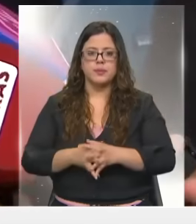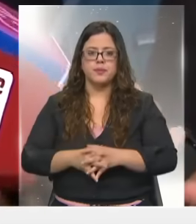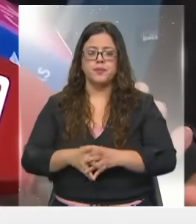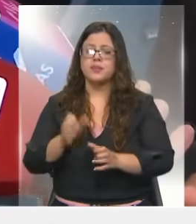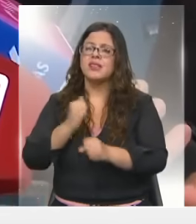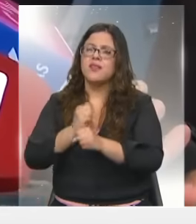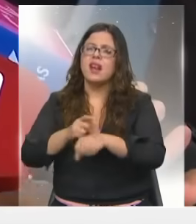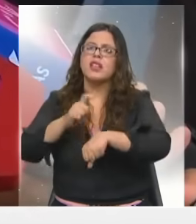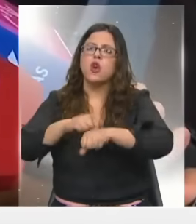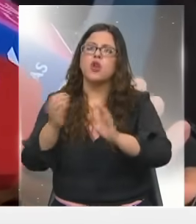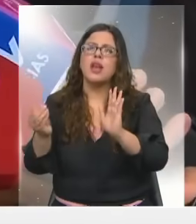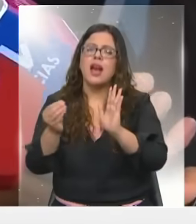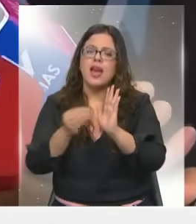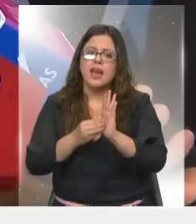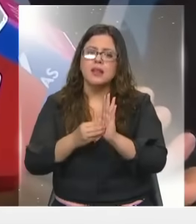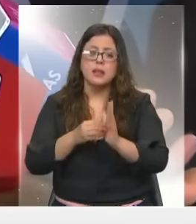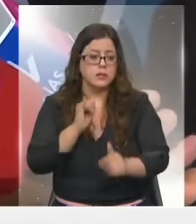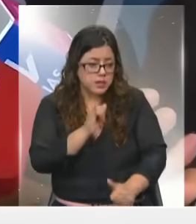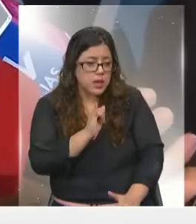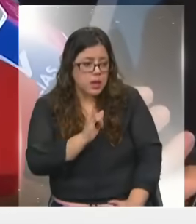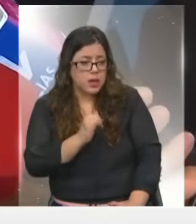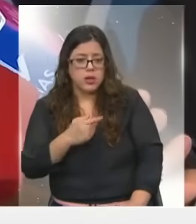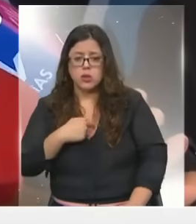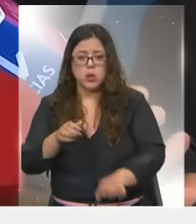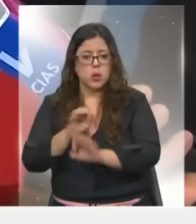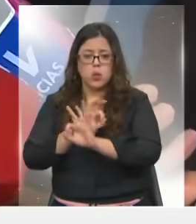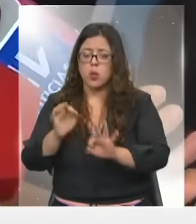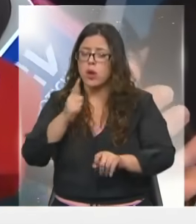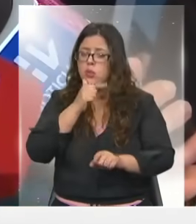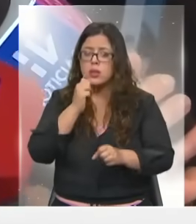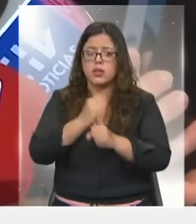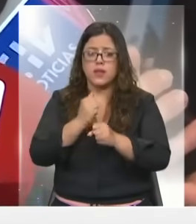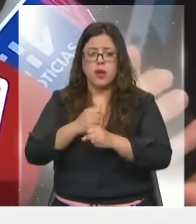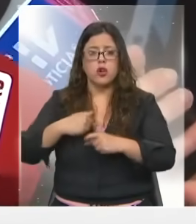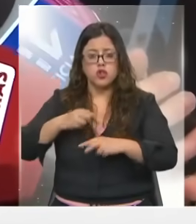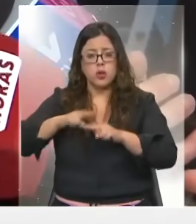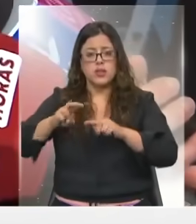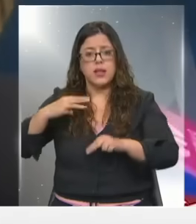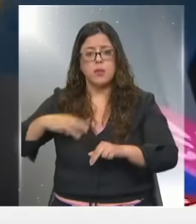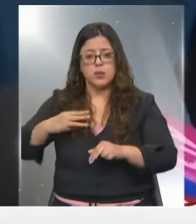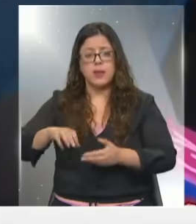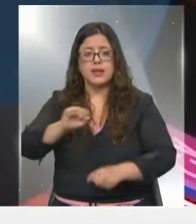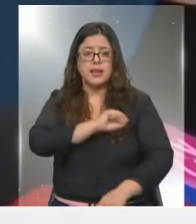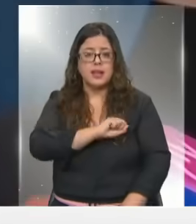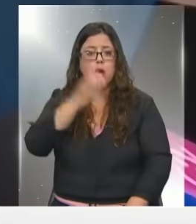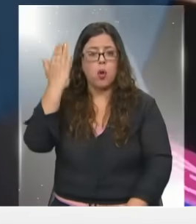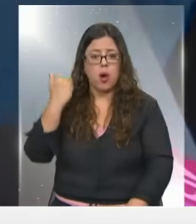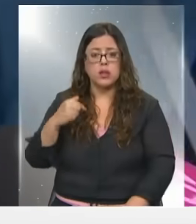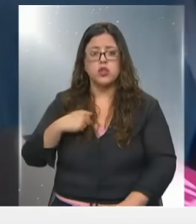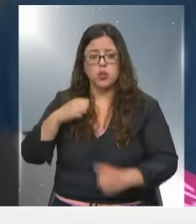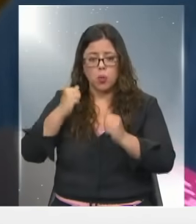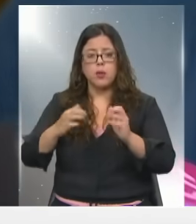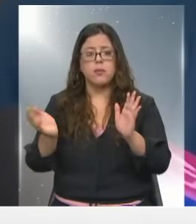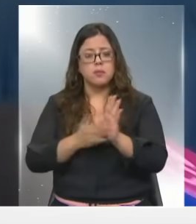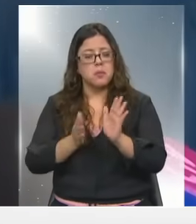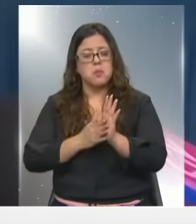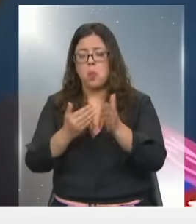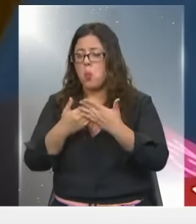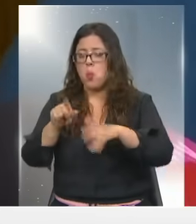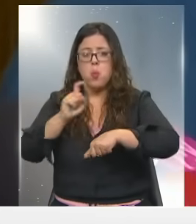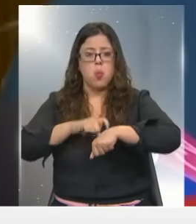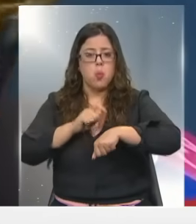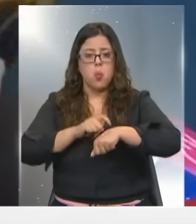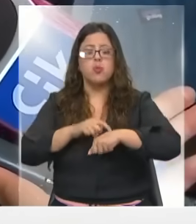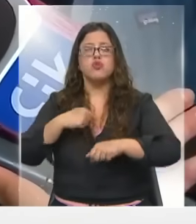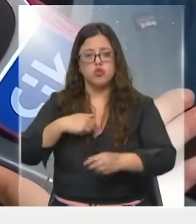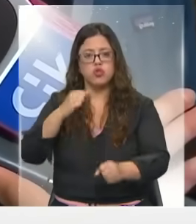¿Trabajó esas horas extra efectivamente? Absolutamente. Yo nunca he tenido ninguna duda del trabajo que hice en la Municipalidad de Santiago. Puedo acreditar en cualquier minuto, en cualquier instancia, que